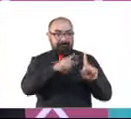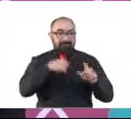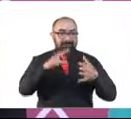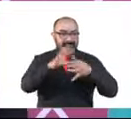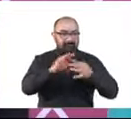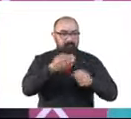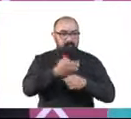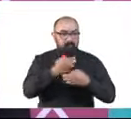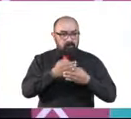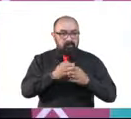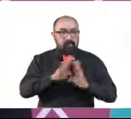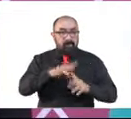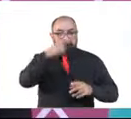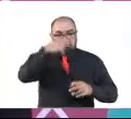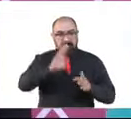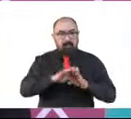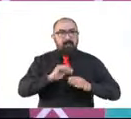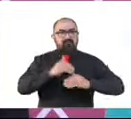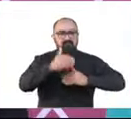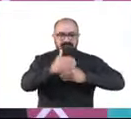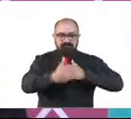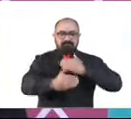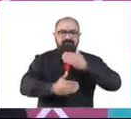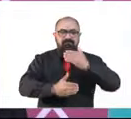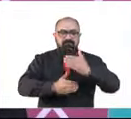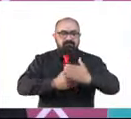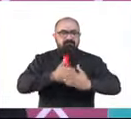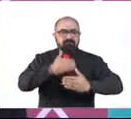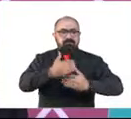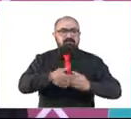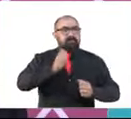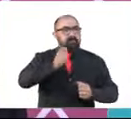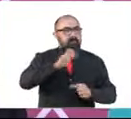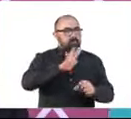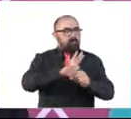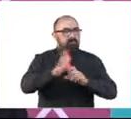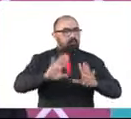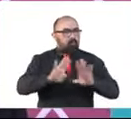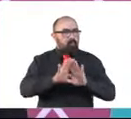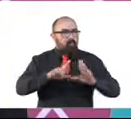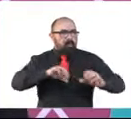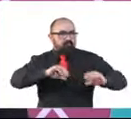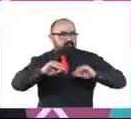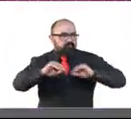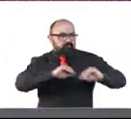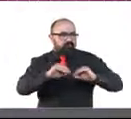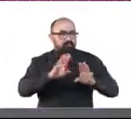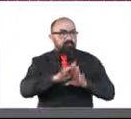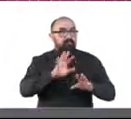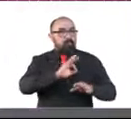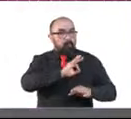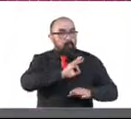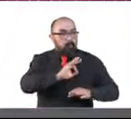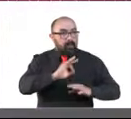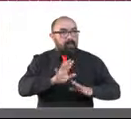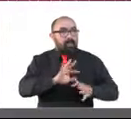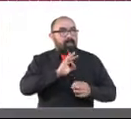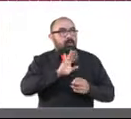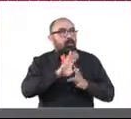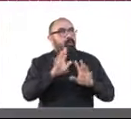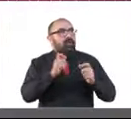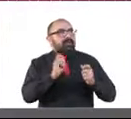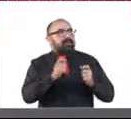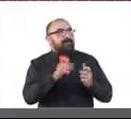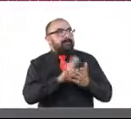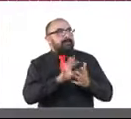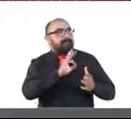que México ha venido avanzando en algunas actividades y acciones que han permitido efectivamente sostener que